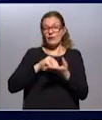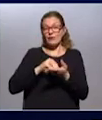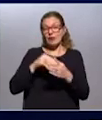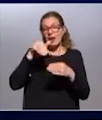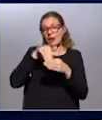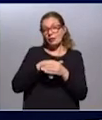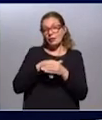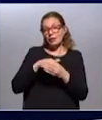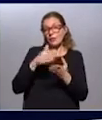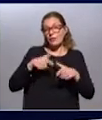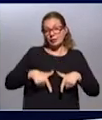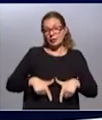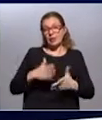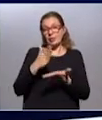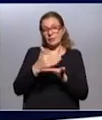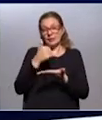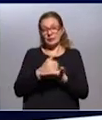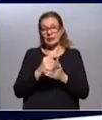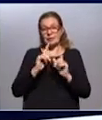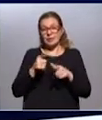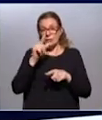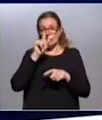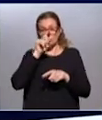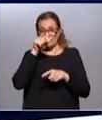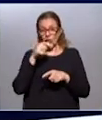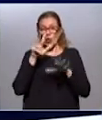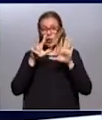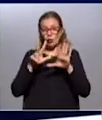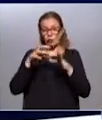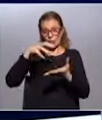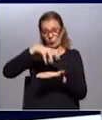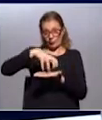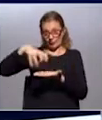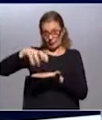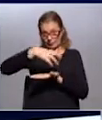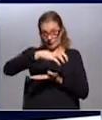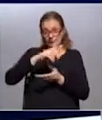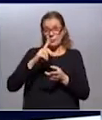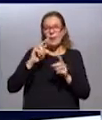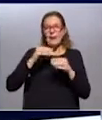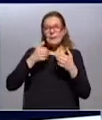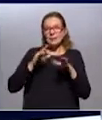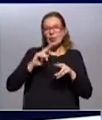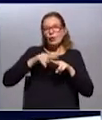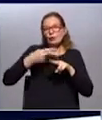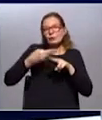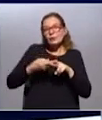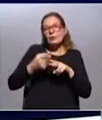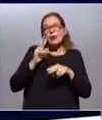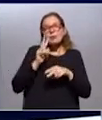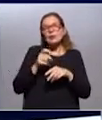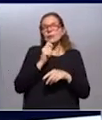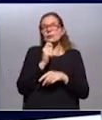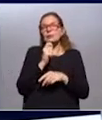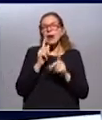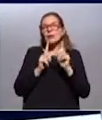municipales departamentales y en el caso de montevideo sólo de los municipios vamos a empezar a repasar en una entrevista de